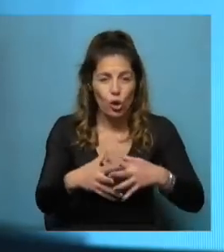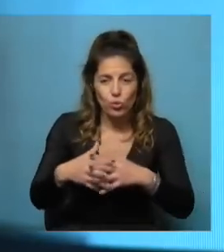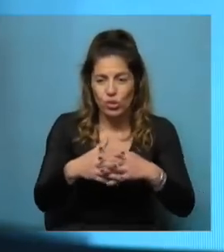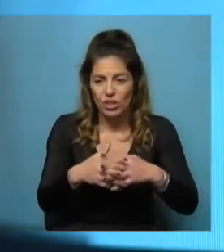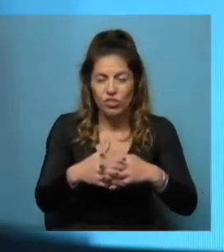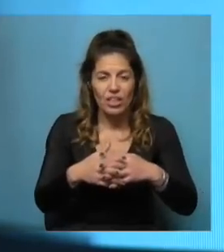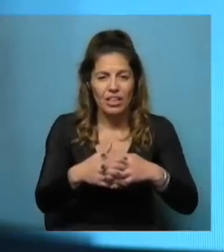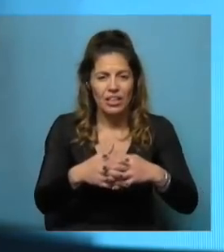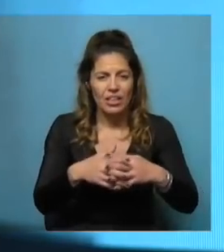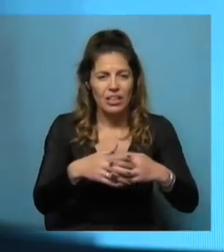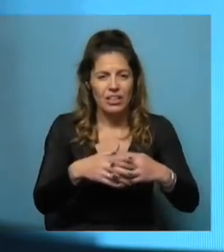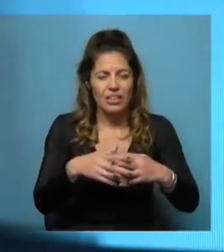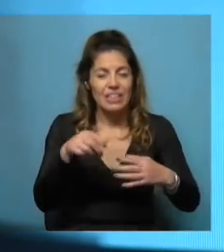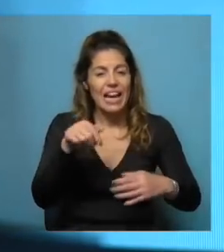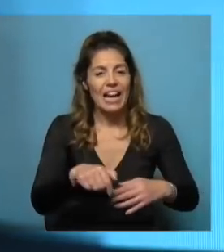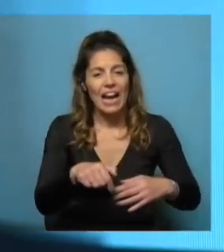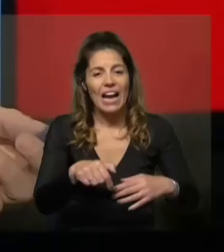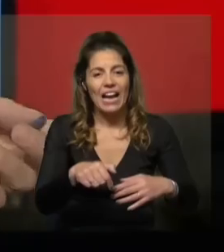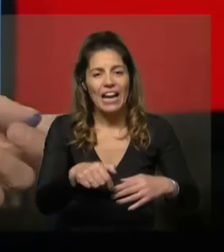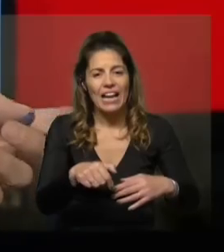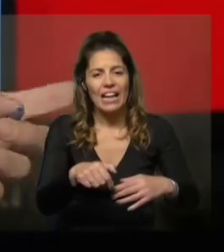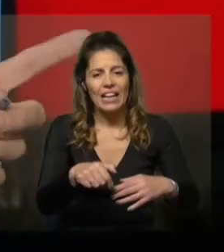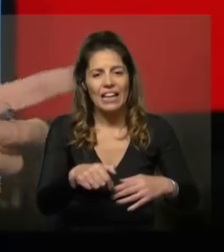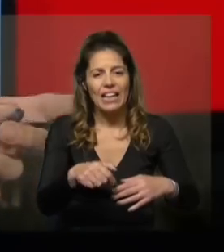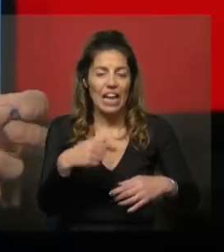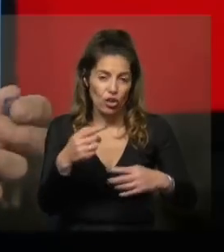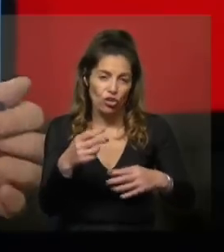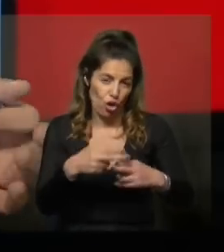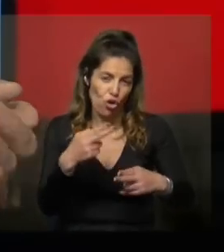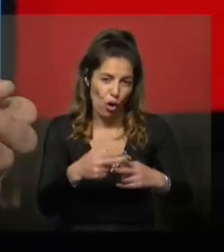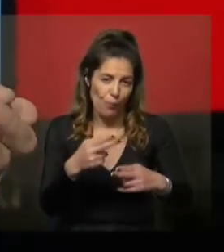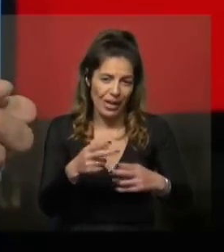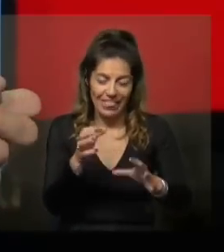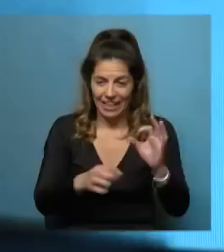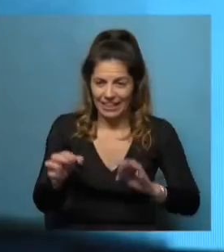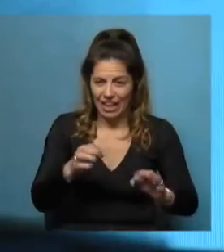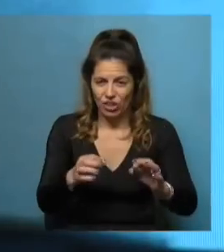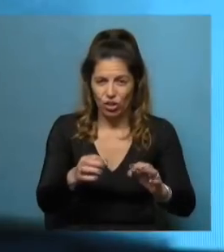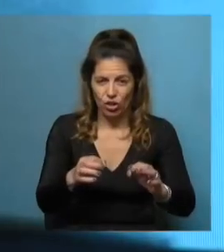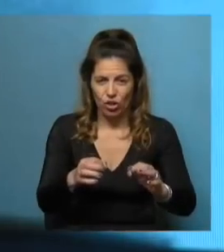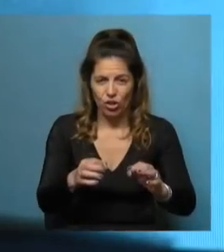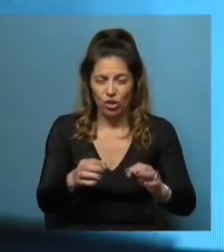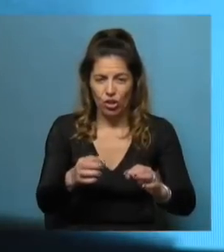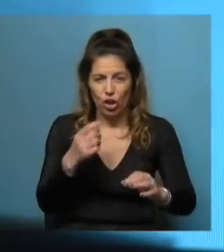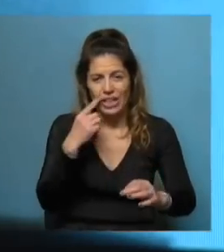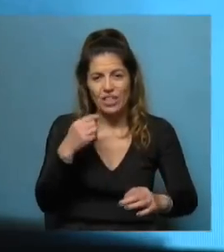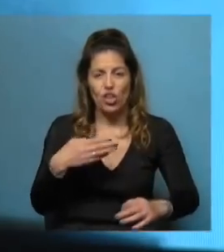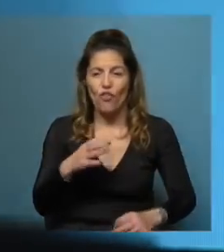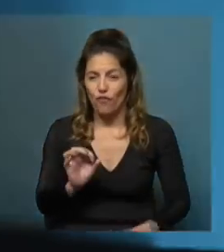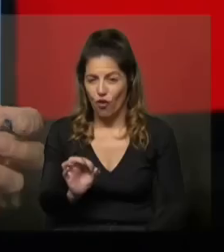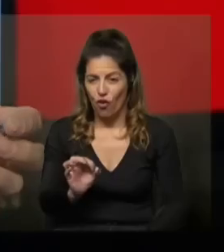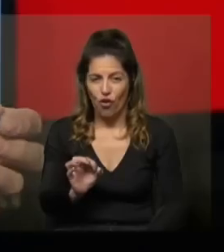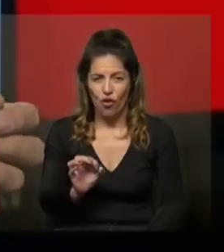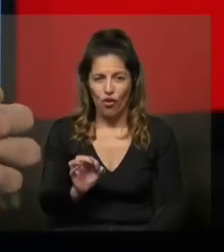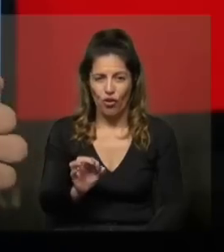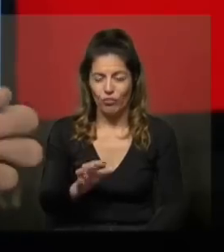y acá estábamos en el Arlequín te acordás y en el excelso Ay Sí con el